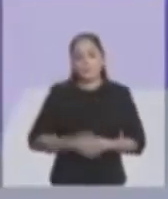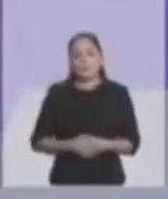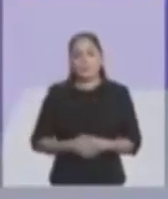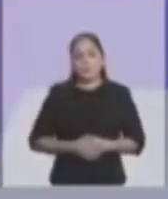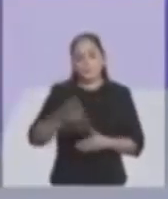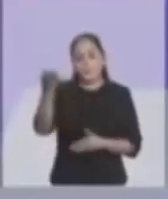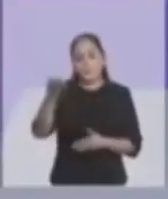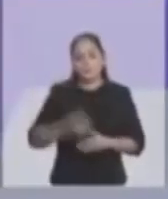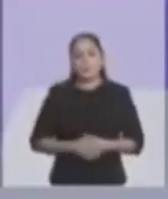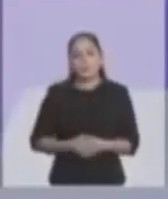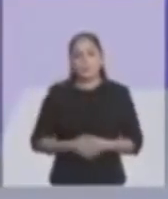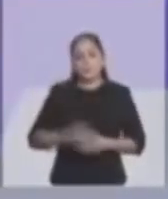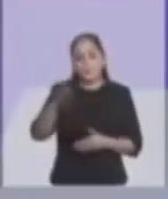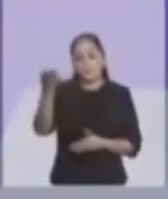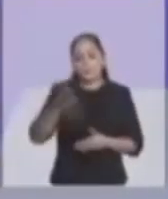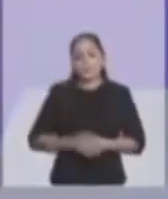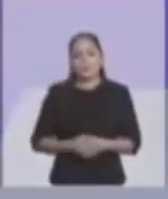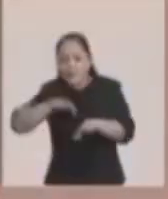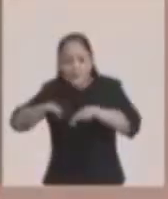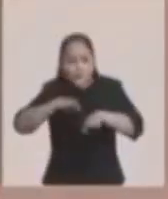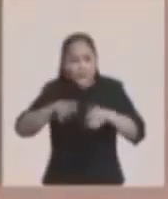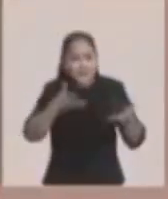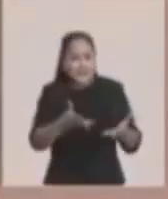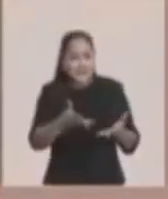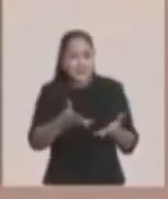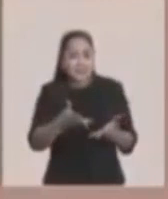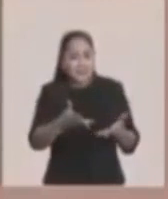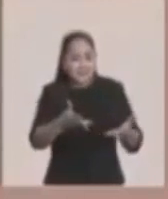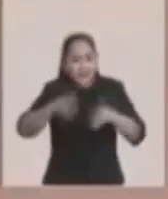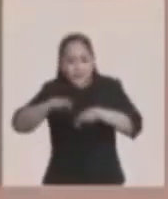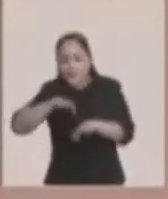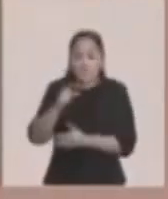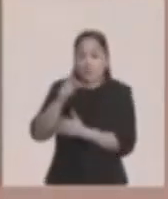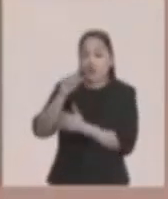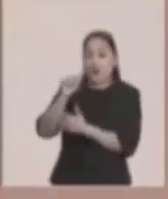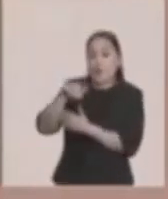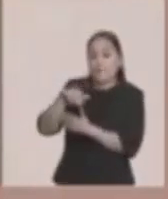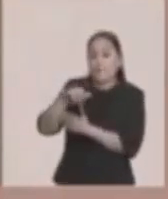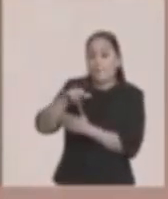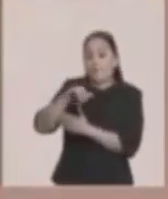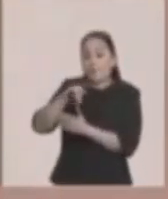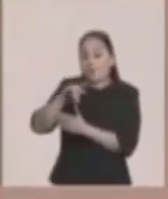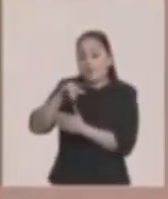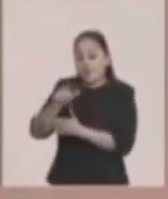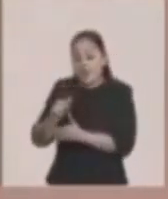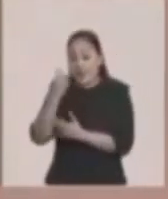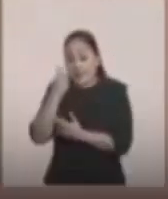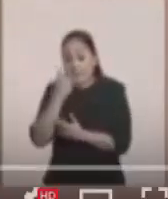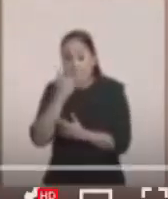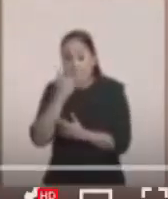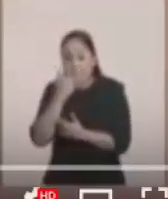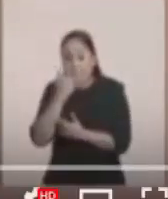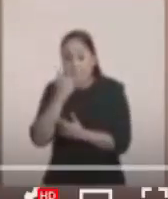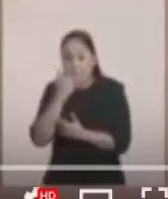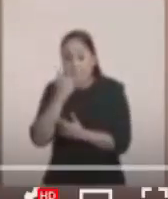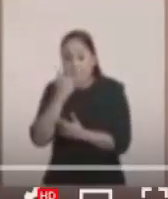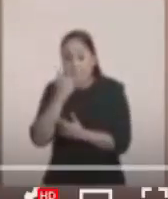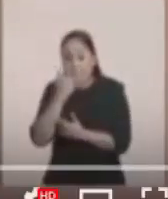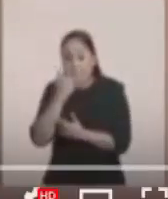Se traba, eso es lo mejor. 4, el Robocop. Yo tengo un trampito. No, pero por eso.